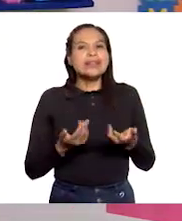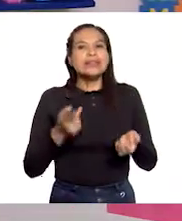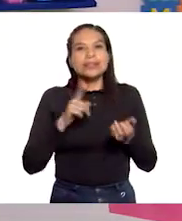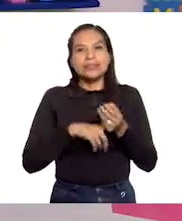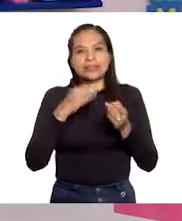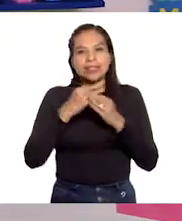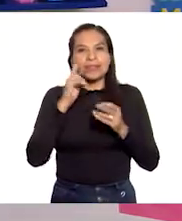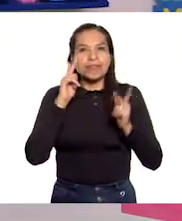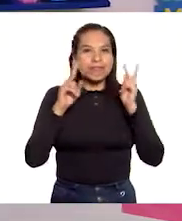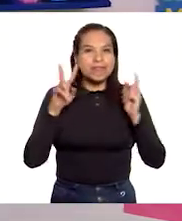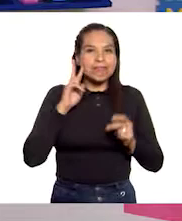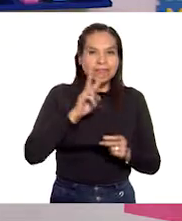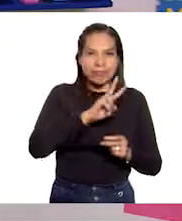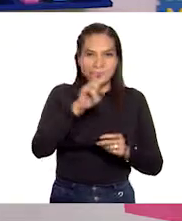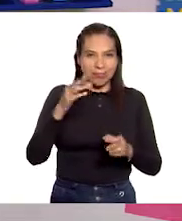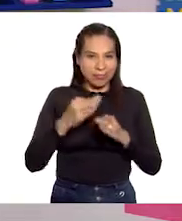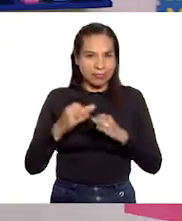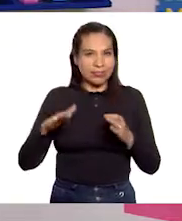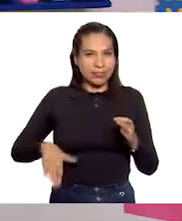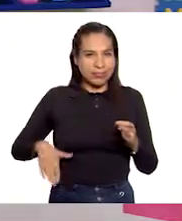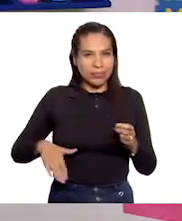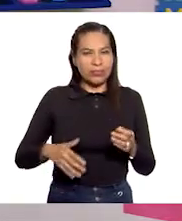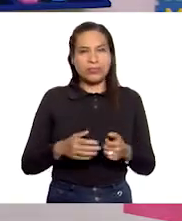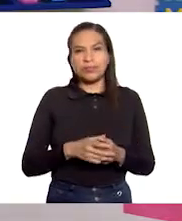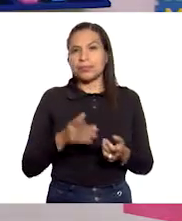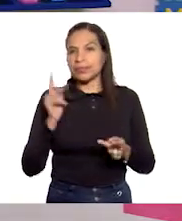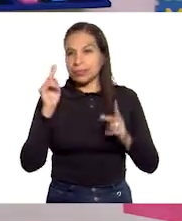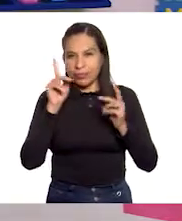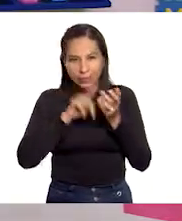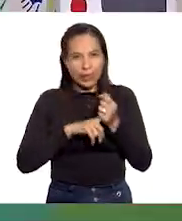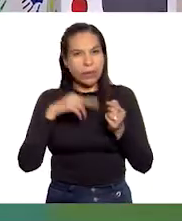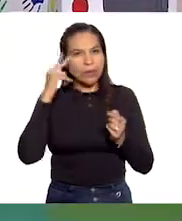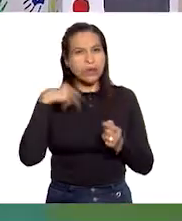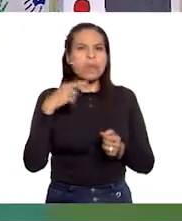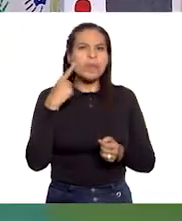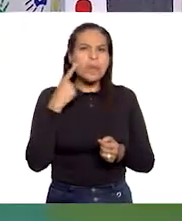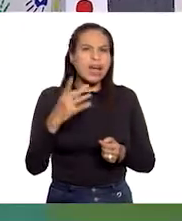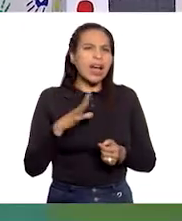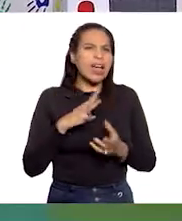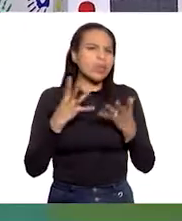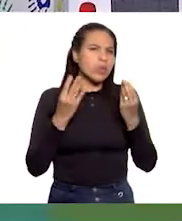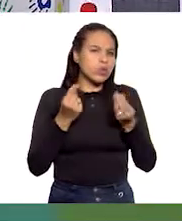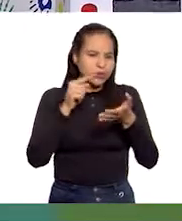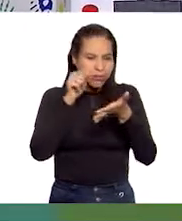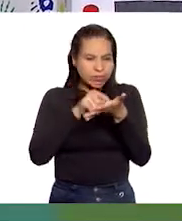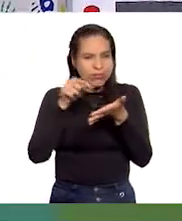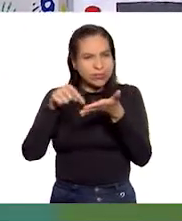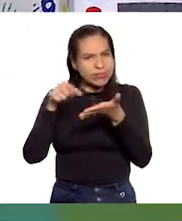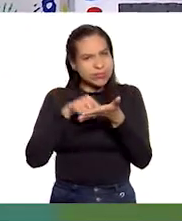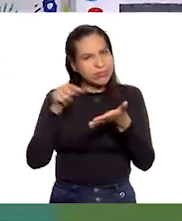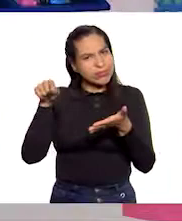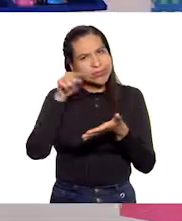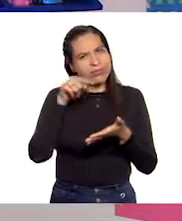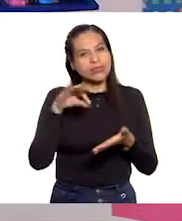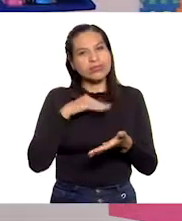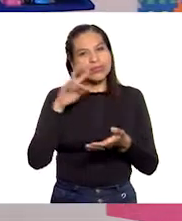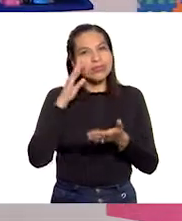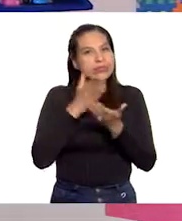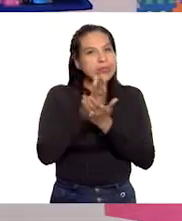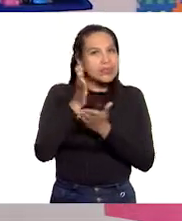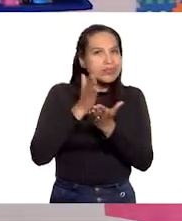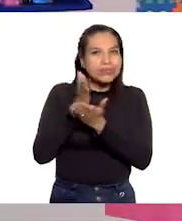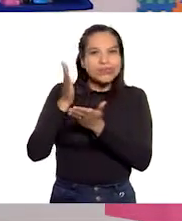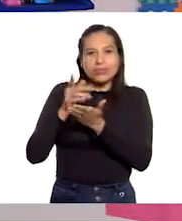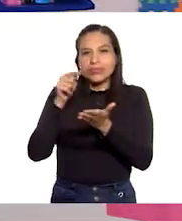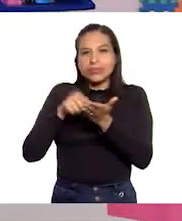nuestro recorrido virtual que acabamos de hacer por el Palacio de Bellas Artes, yo vi que había muchos botones y, bueno, nos llevaban a